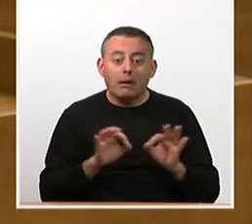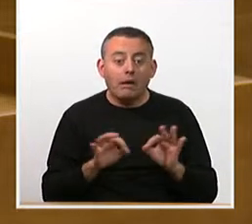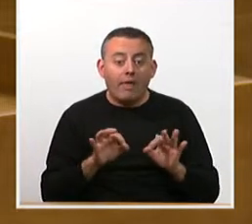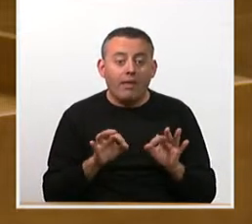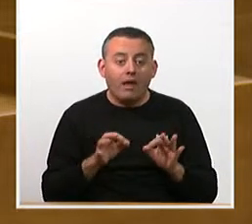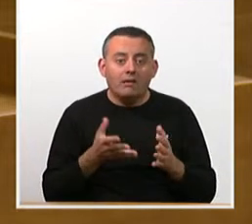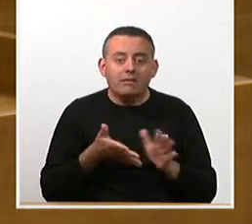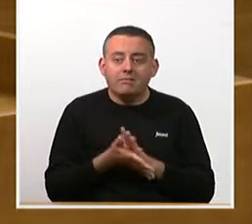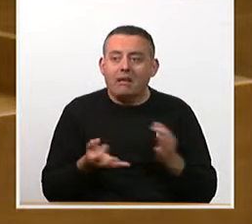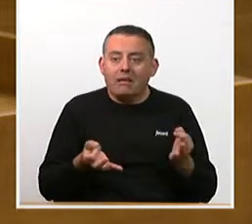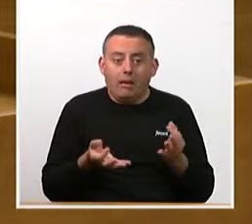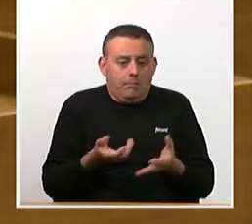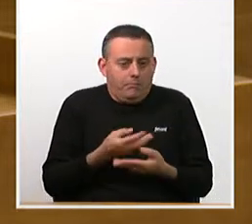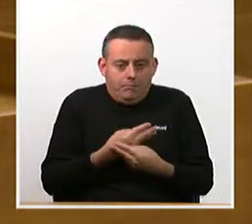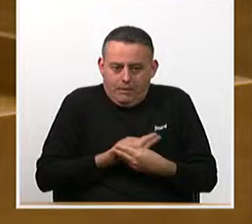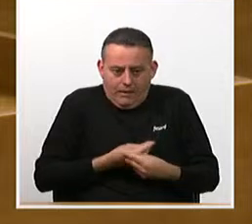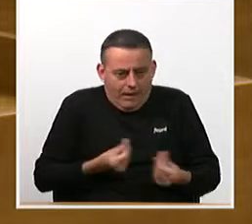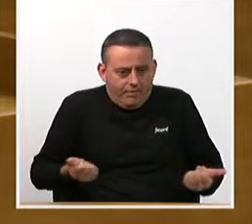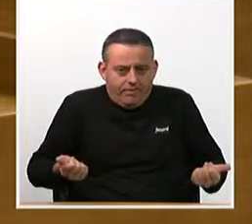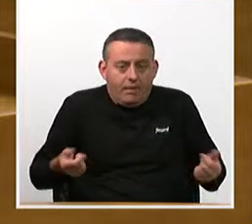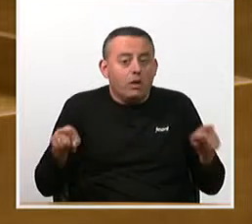directora del iam señor